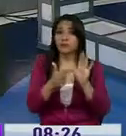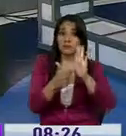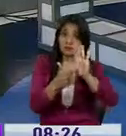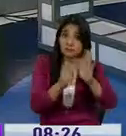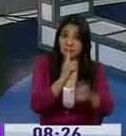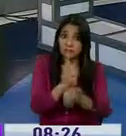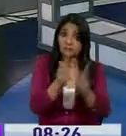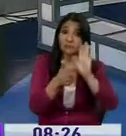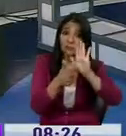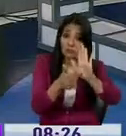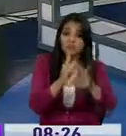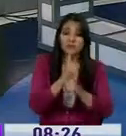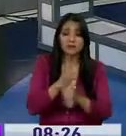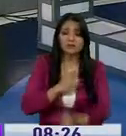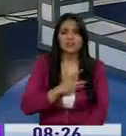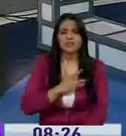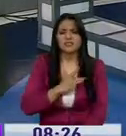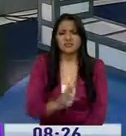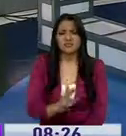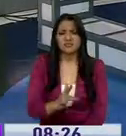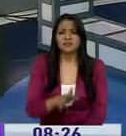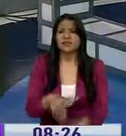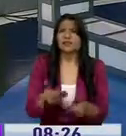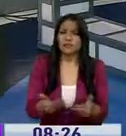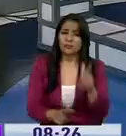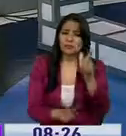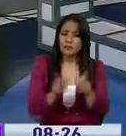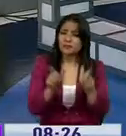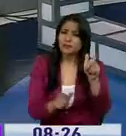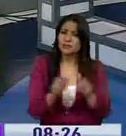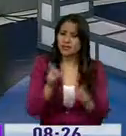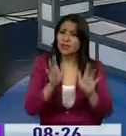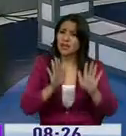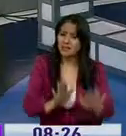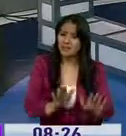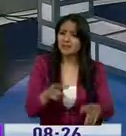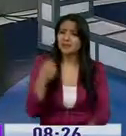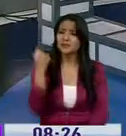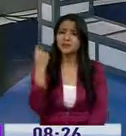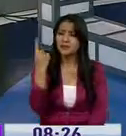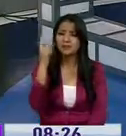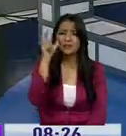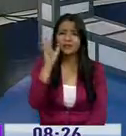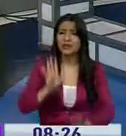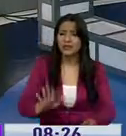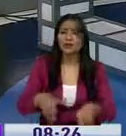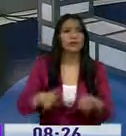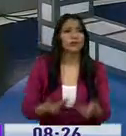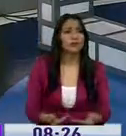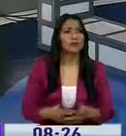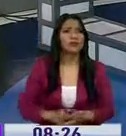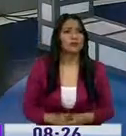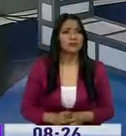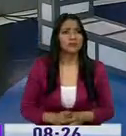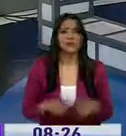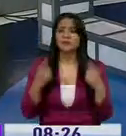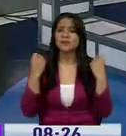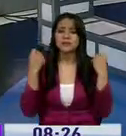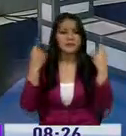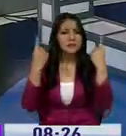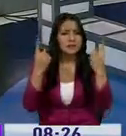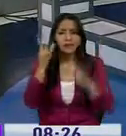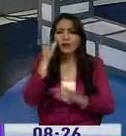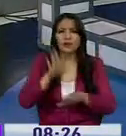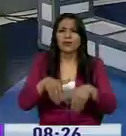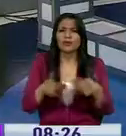porque lamentablemente hay que presentarlo. No puedo creer que la ciudadanía, terrible, que la gente haga eso con sus mascotas. O sea, no puedo creer, no entiendo en